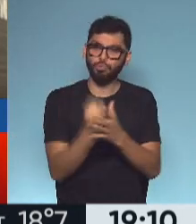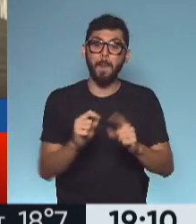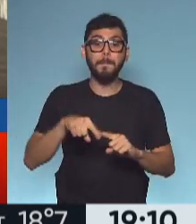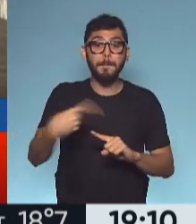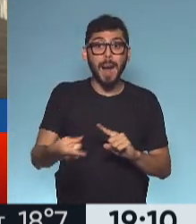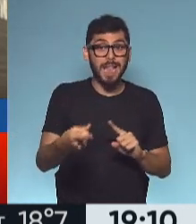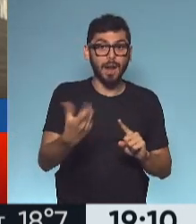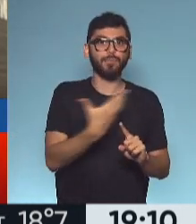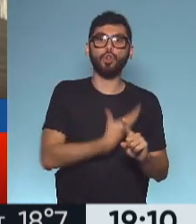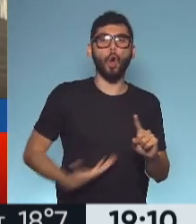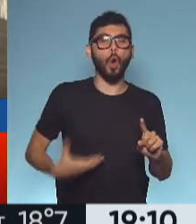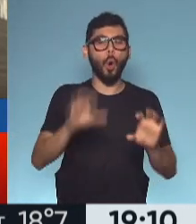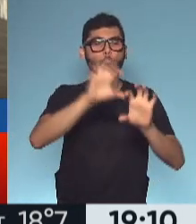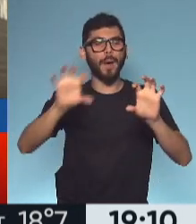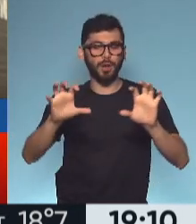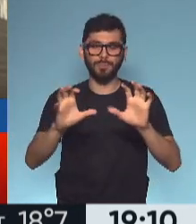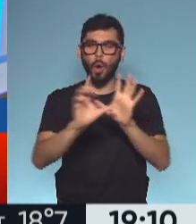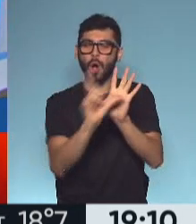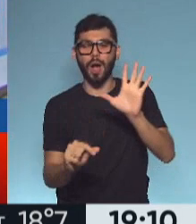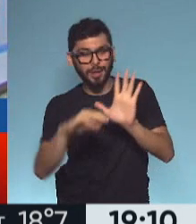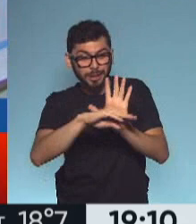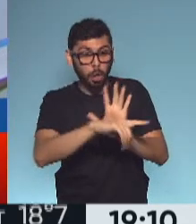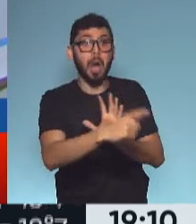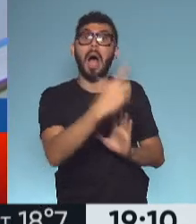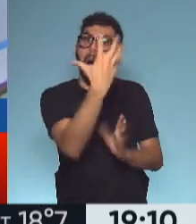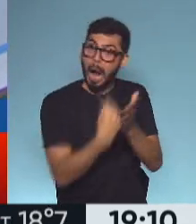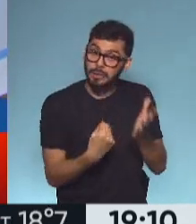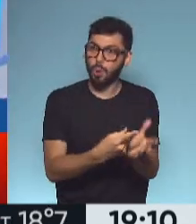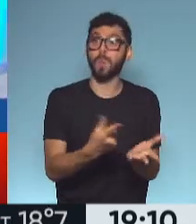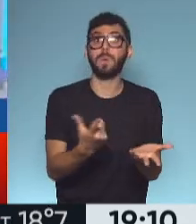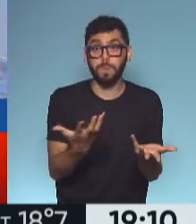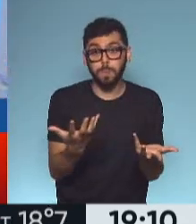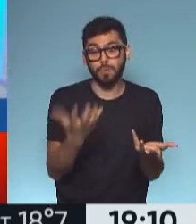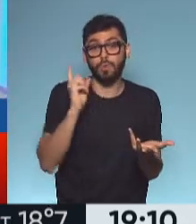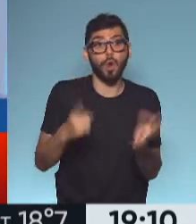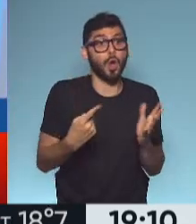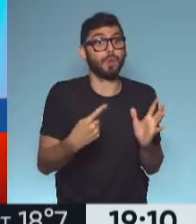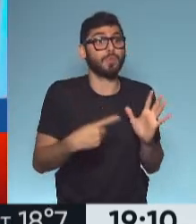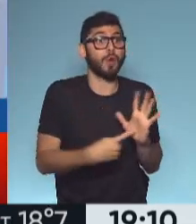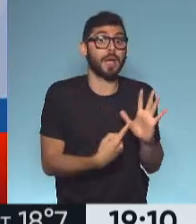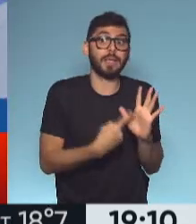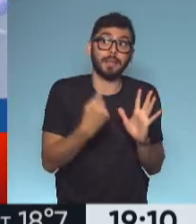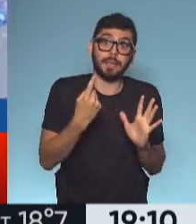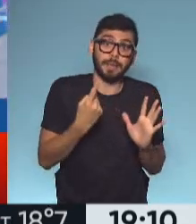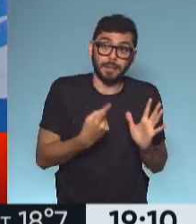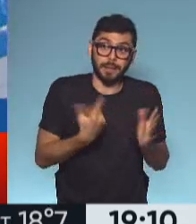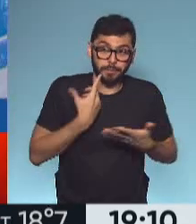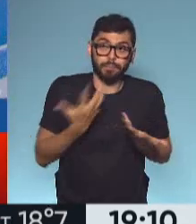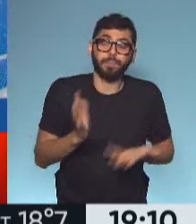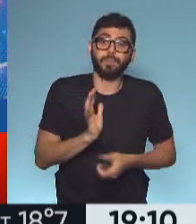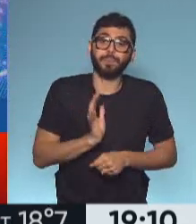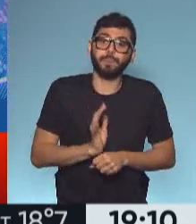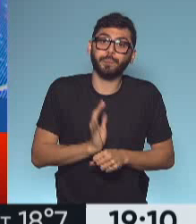los gobernadores de la zona centro. Es una señal, también es una señal de la preocupación de la ciudad, de alguna manera de poner armas, podemos